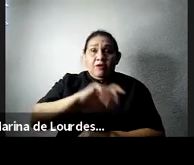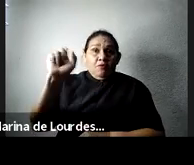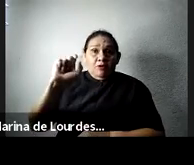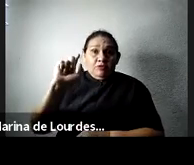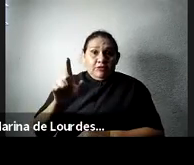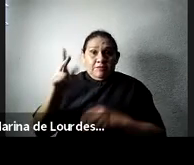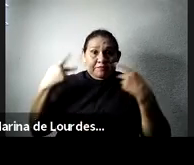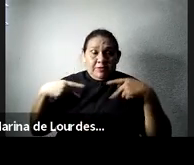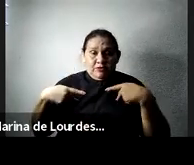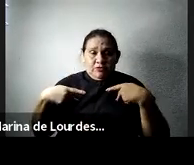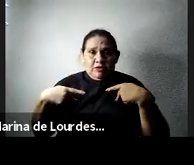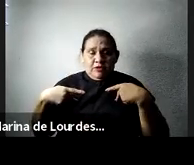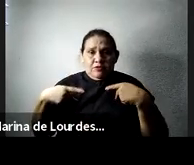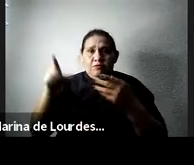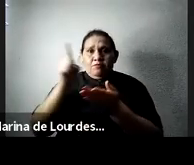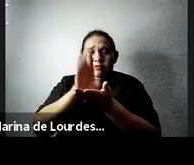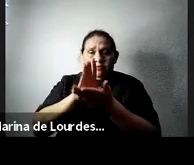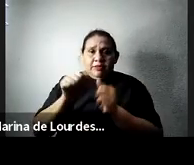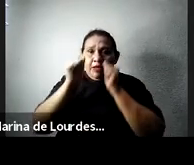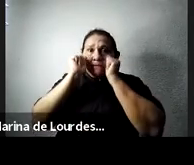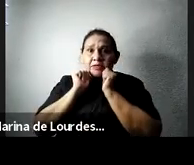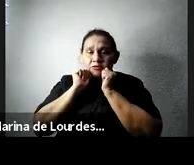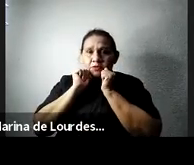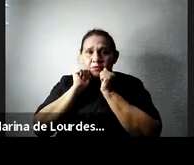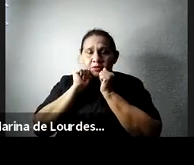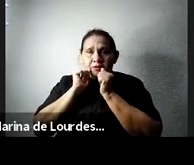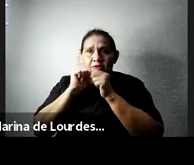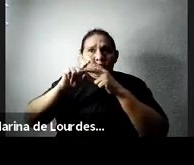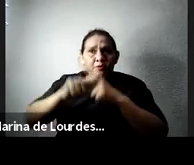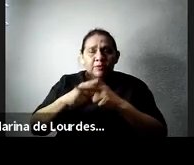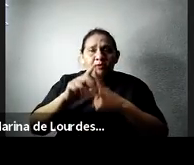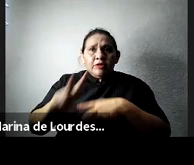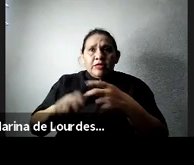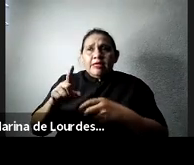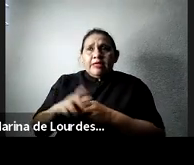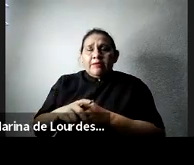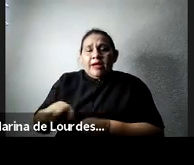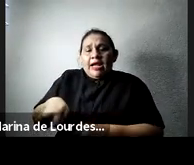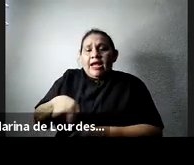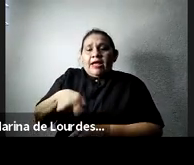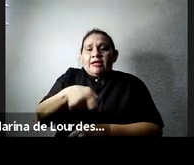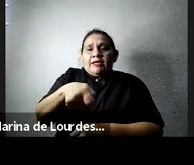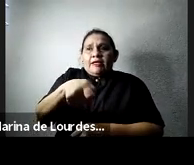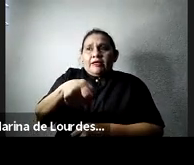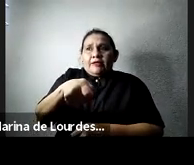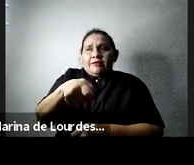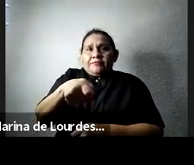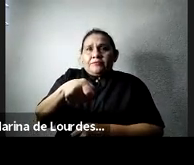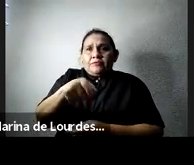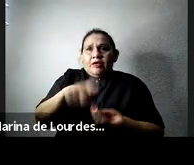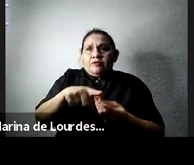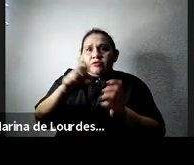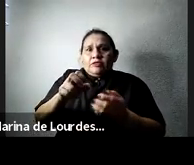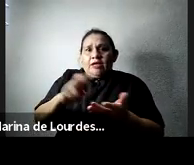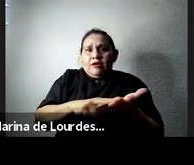persona, ¿no? Con discapacidad visual del arranque, se va a guiar hacia donde está lo verde